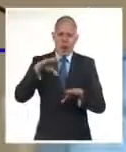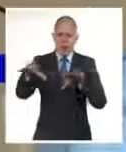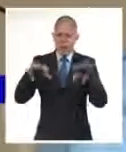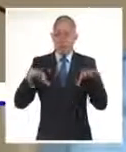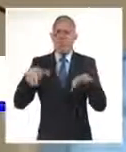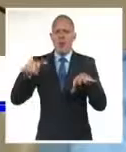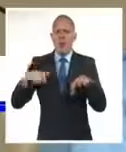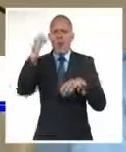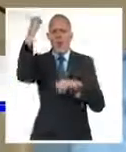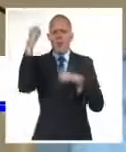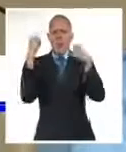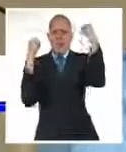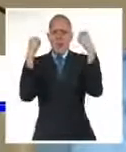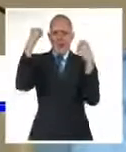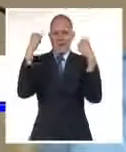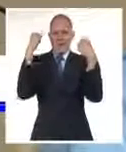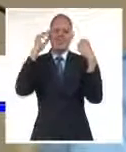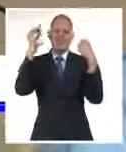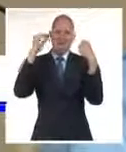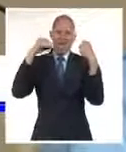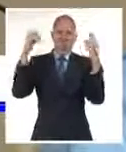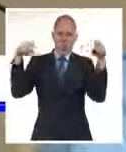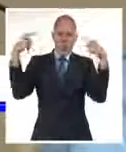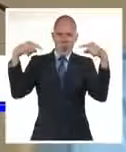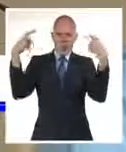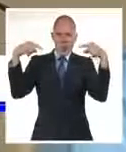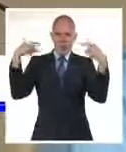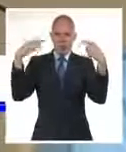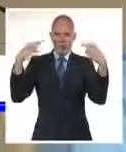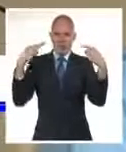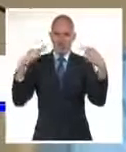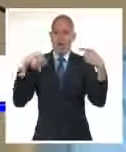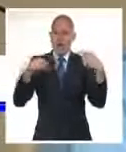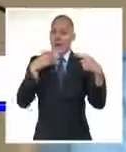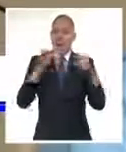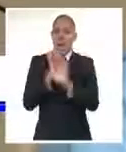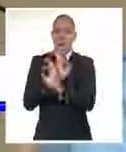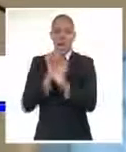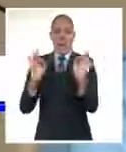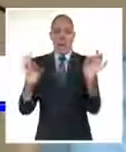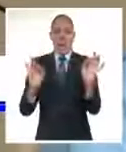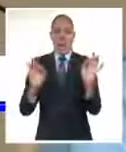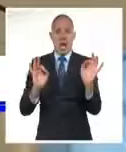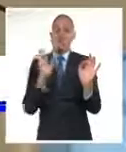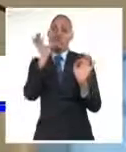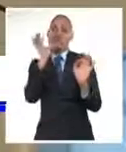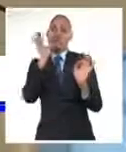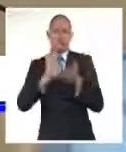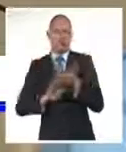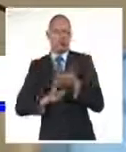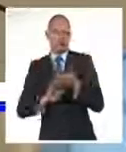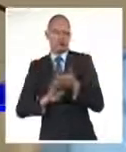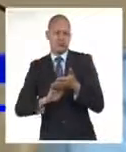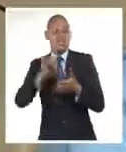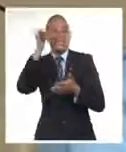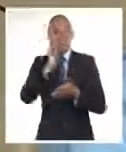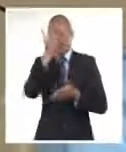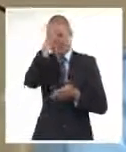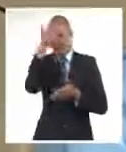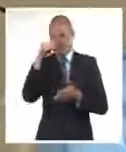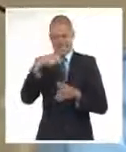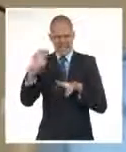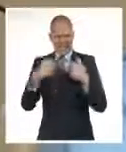energía que nosotros consumimos. Y sábado y domingo, como la industria no trabaja, le